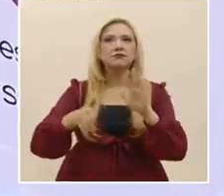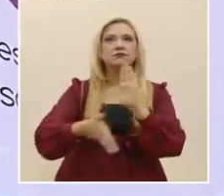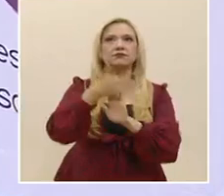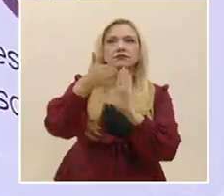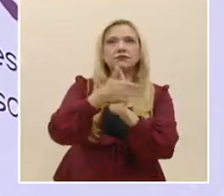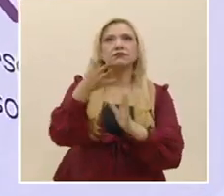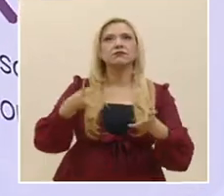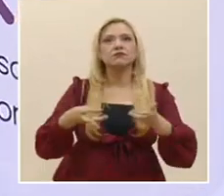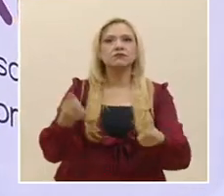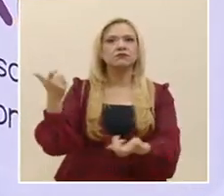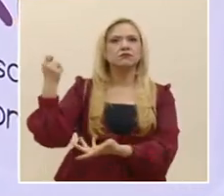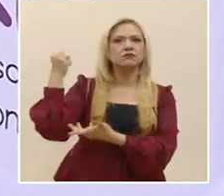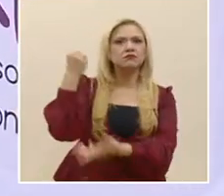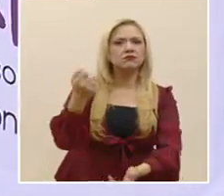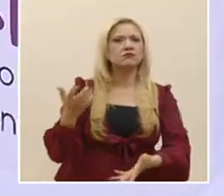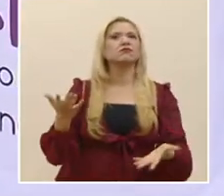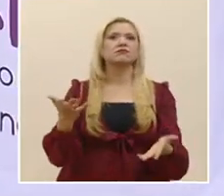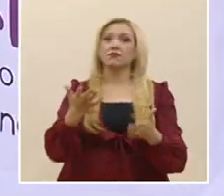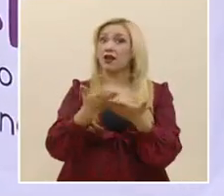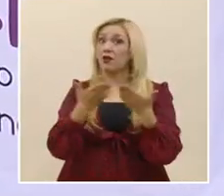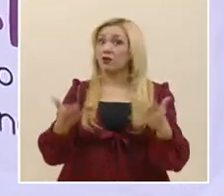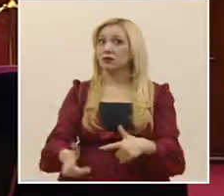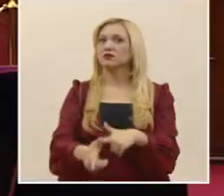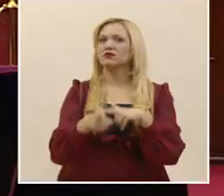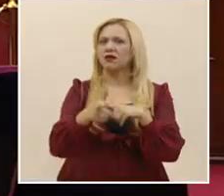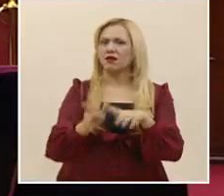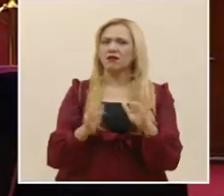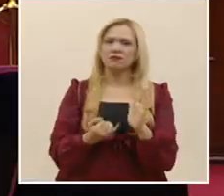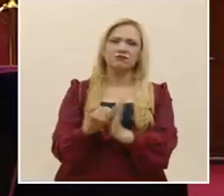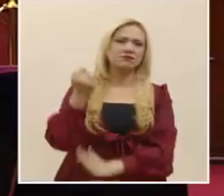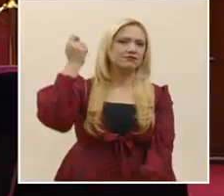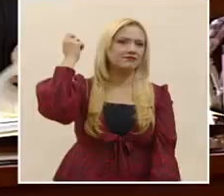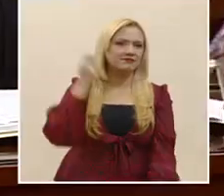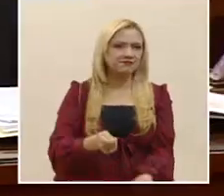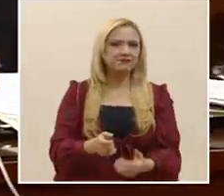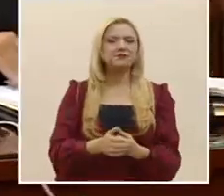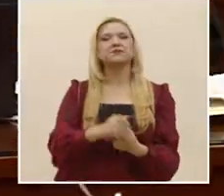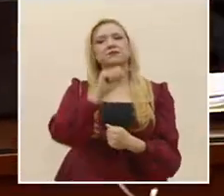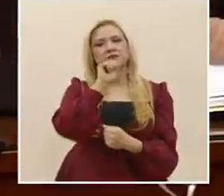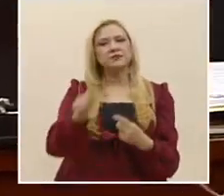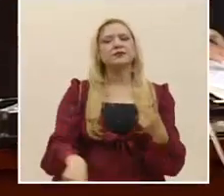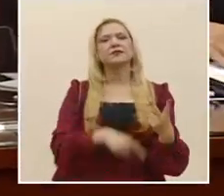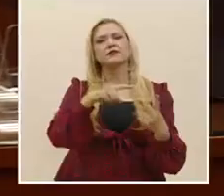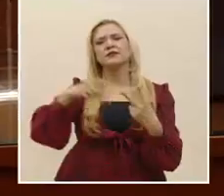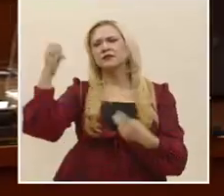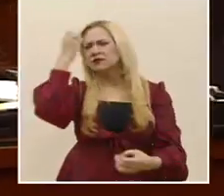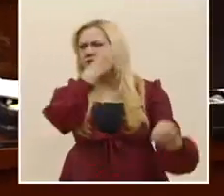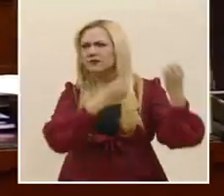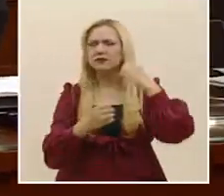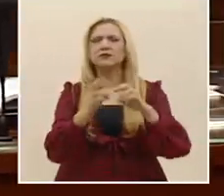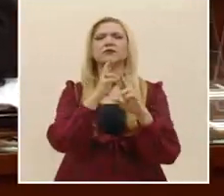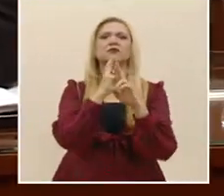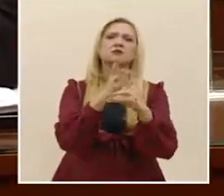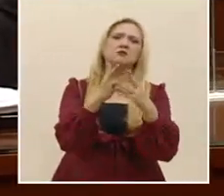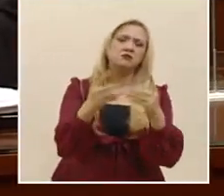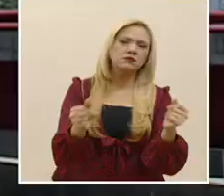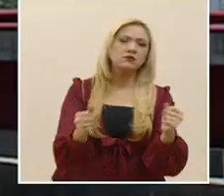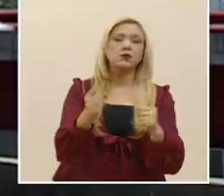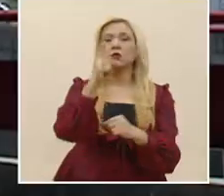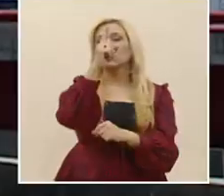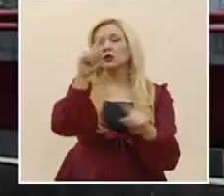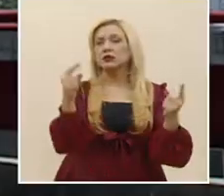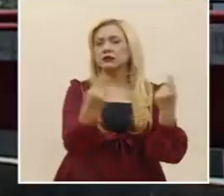la información de las obras de infraestructura que lleva a cabo. Además, analizarán y en su caso resolverán una acción